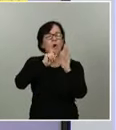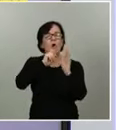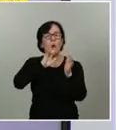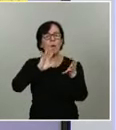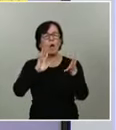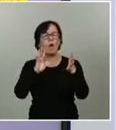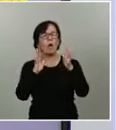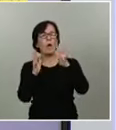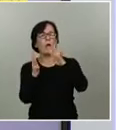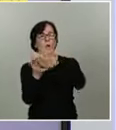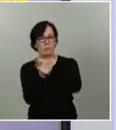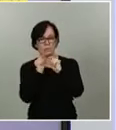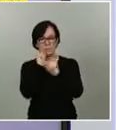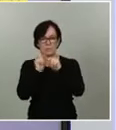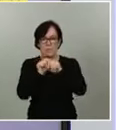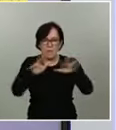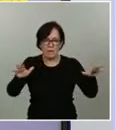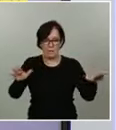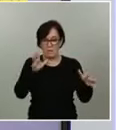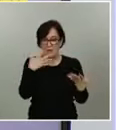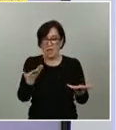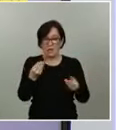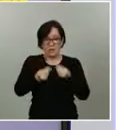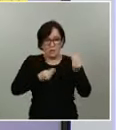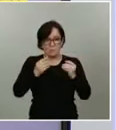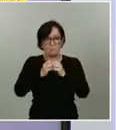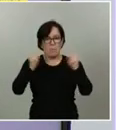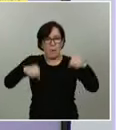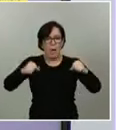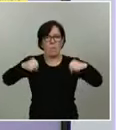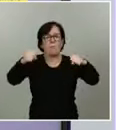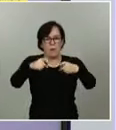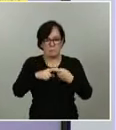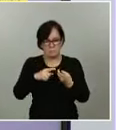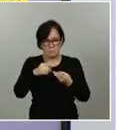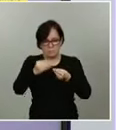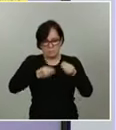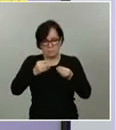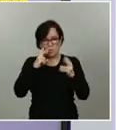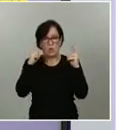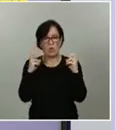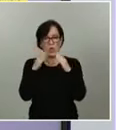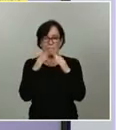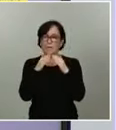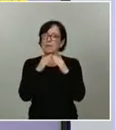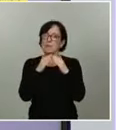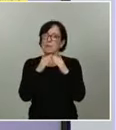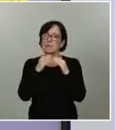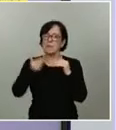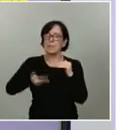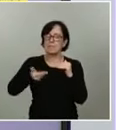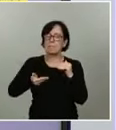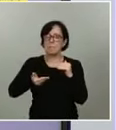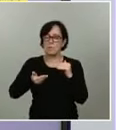la pandemia en nuestro país. Ahora que se están tomando decisiones respecto al confinamiento, es importante que tengamos